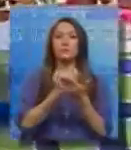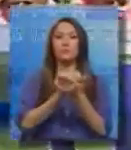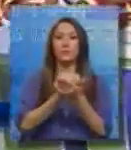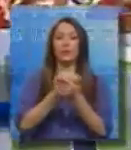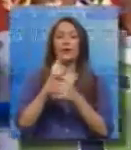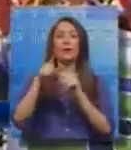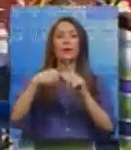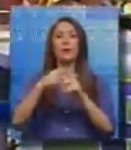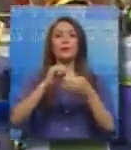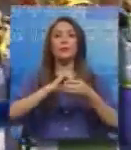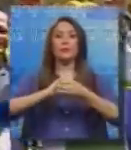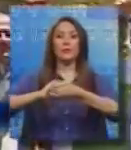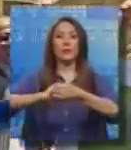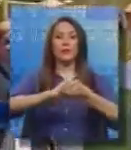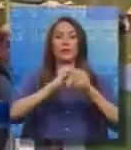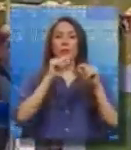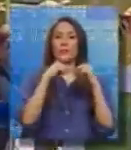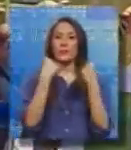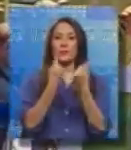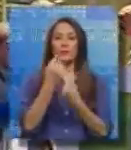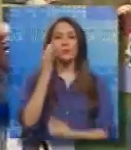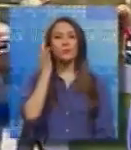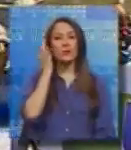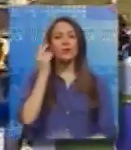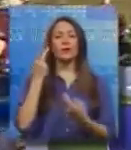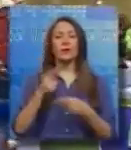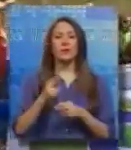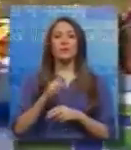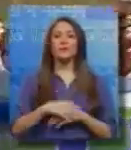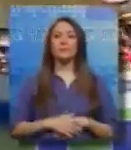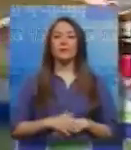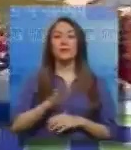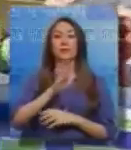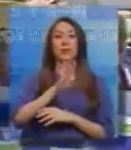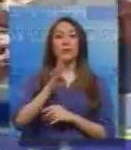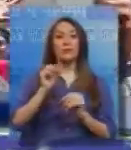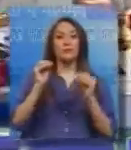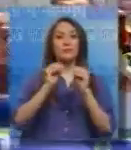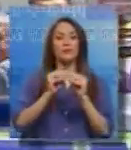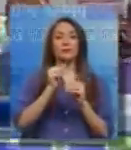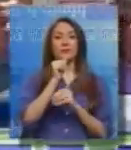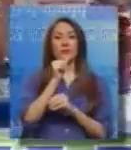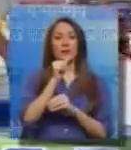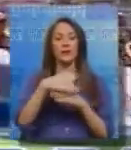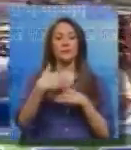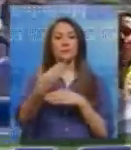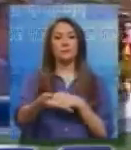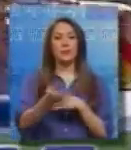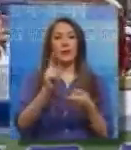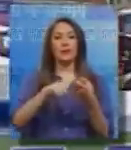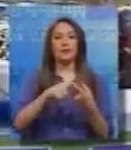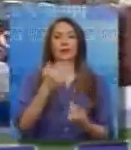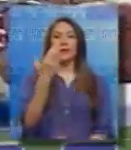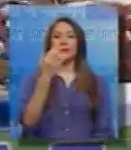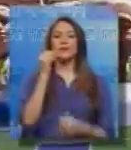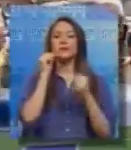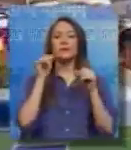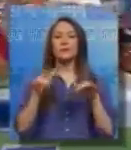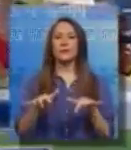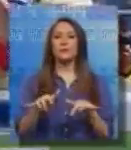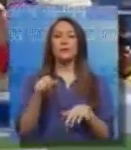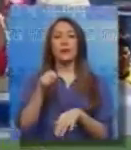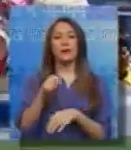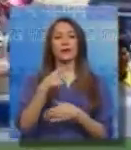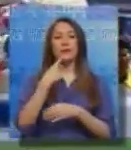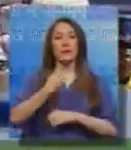y solidaria y también con agrupaciones de mujeres. 50 encuentros más con varios sectores se tienen previsto hasta el 15 de septiembre, fecha en donde,